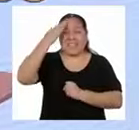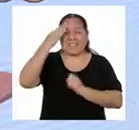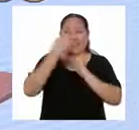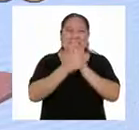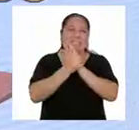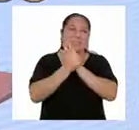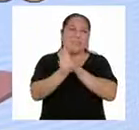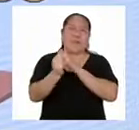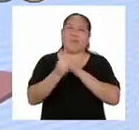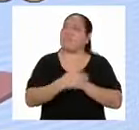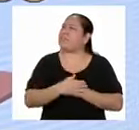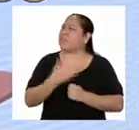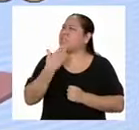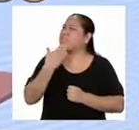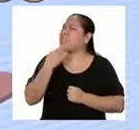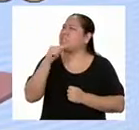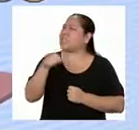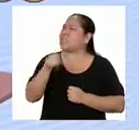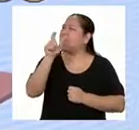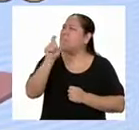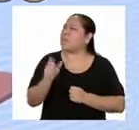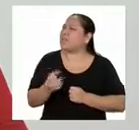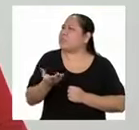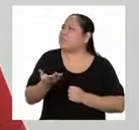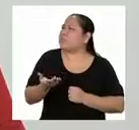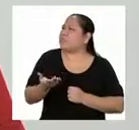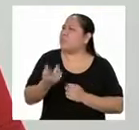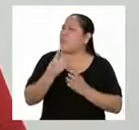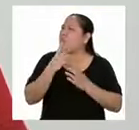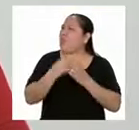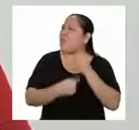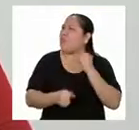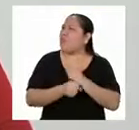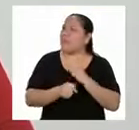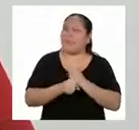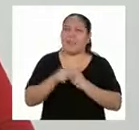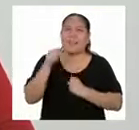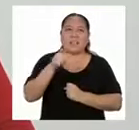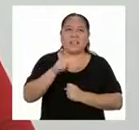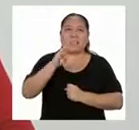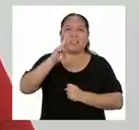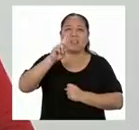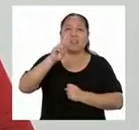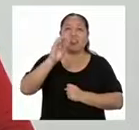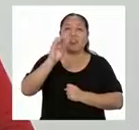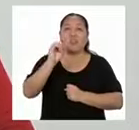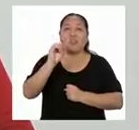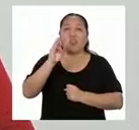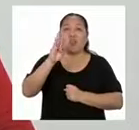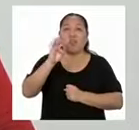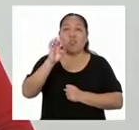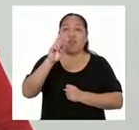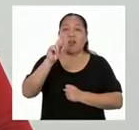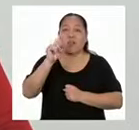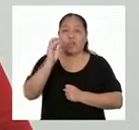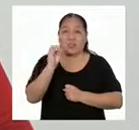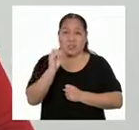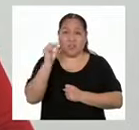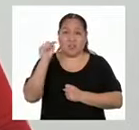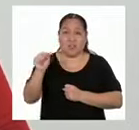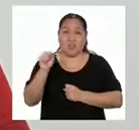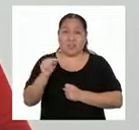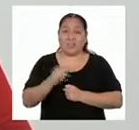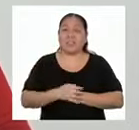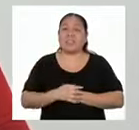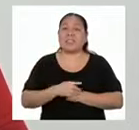confiables. ¿Y quién es esa fuente confiable? Es Roberto Brañes. Y su comentario es de